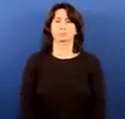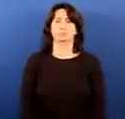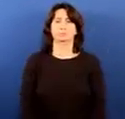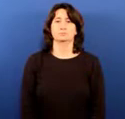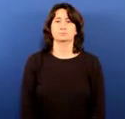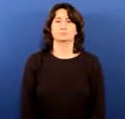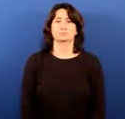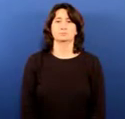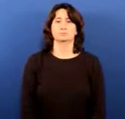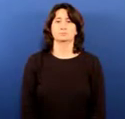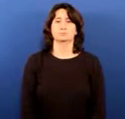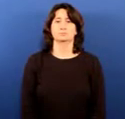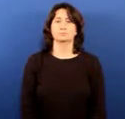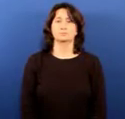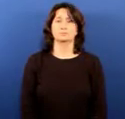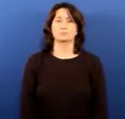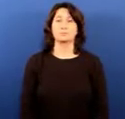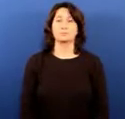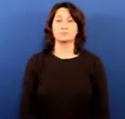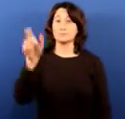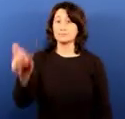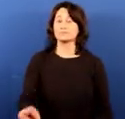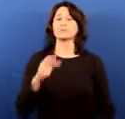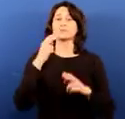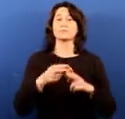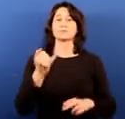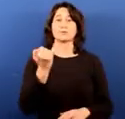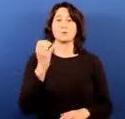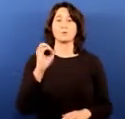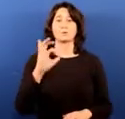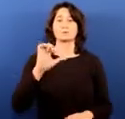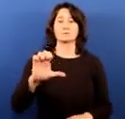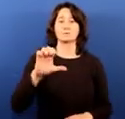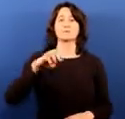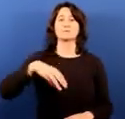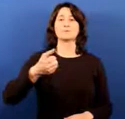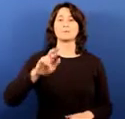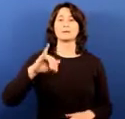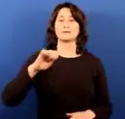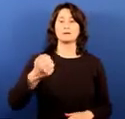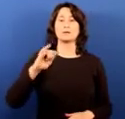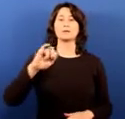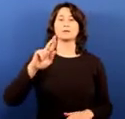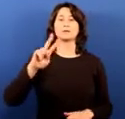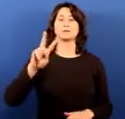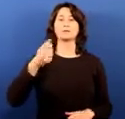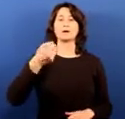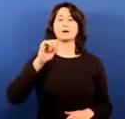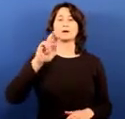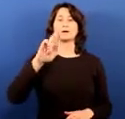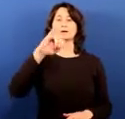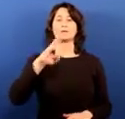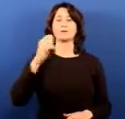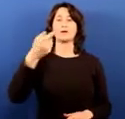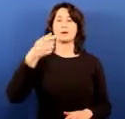los domicilios de 350.000 declaraciones confeccionadas; Rentanet Entidades, servicio que confecciona de forma gratuita